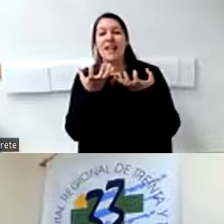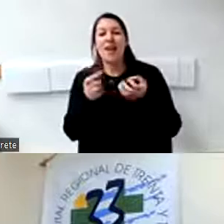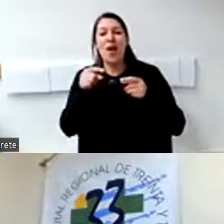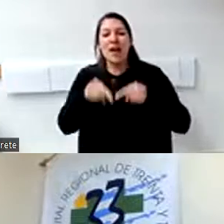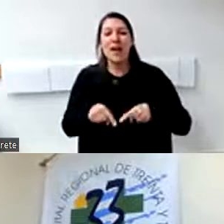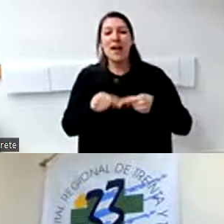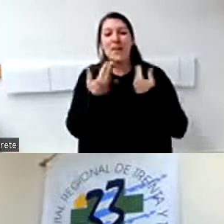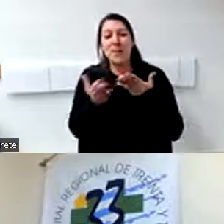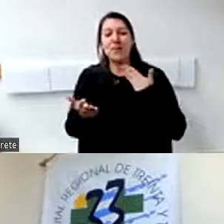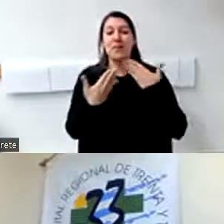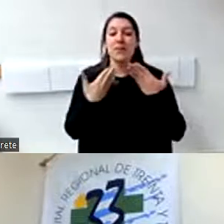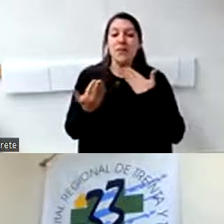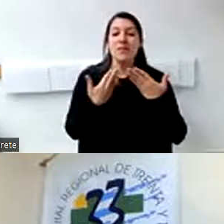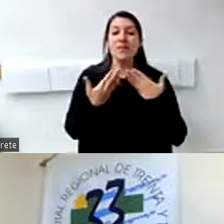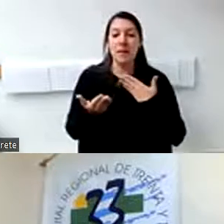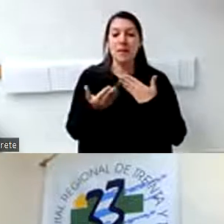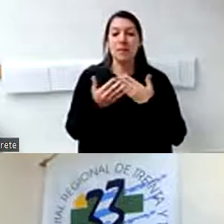el...